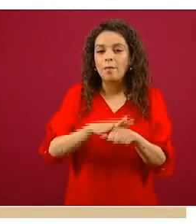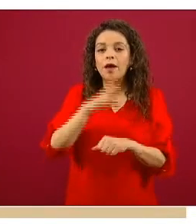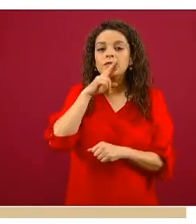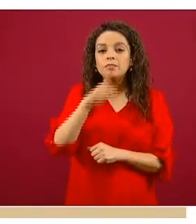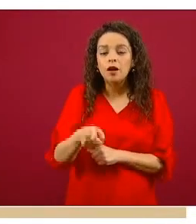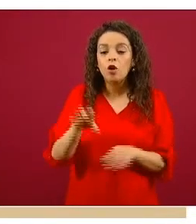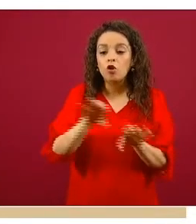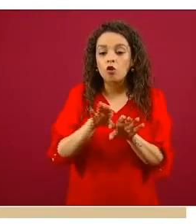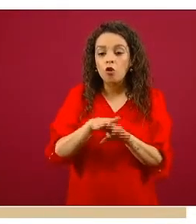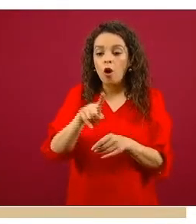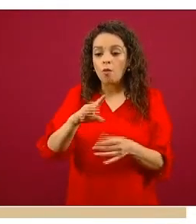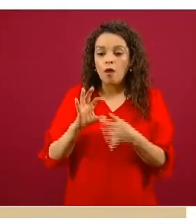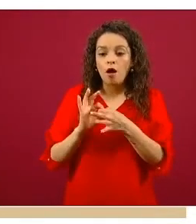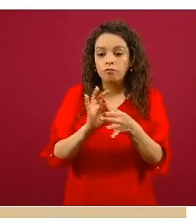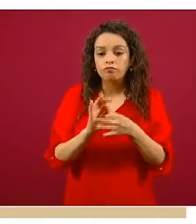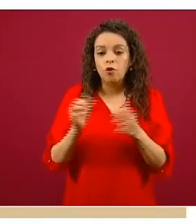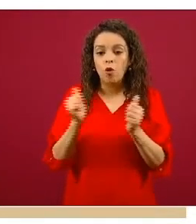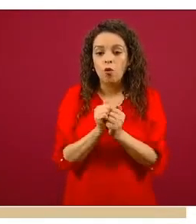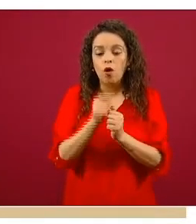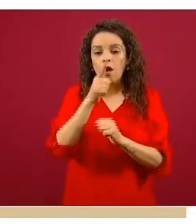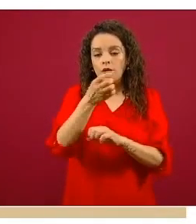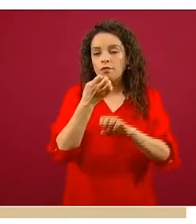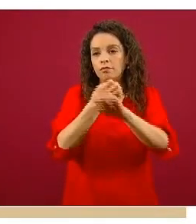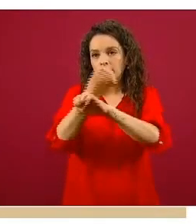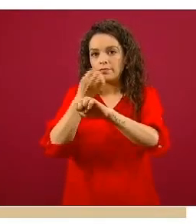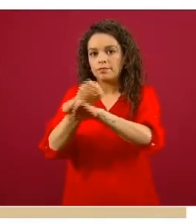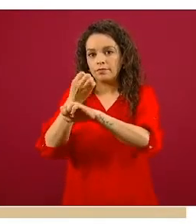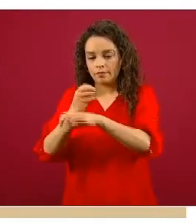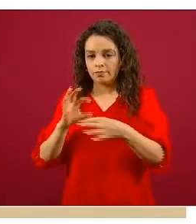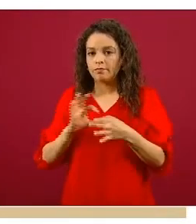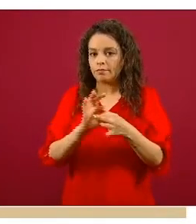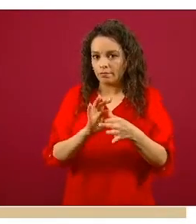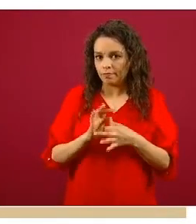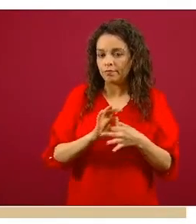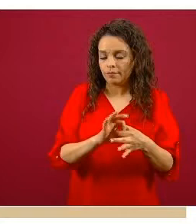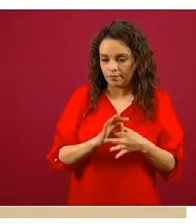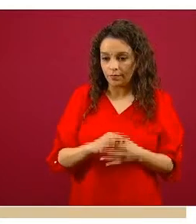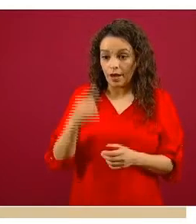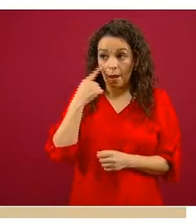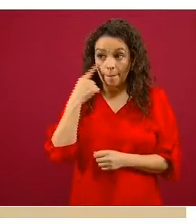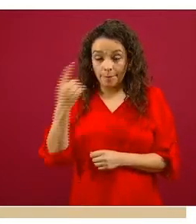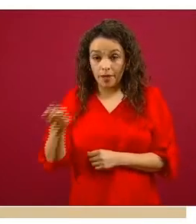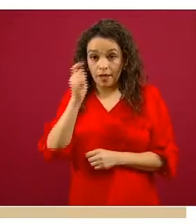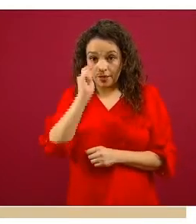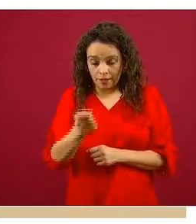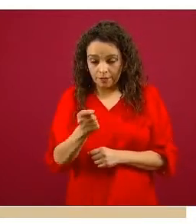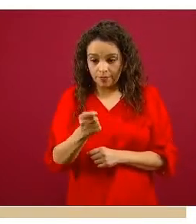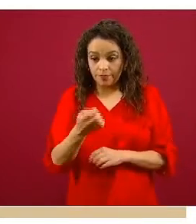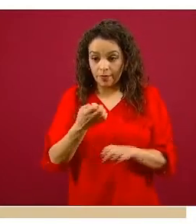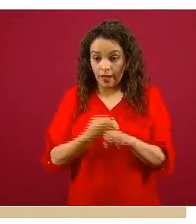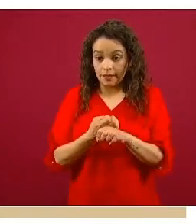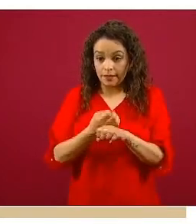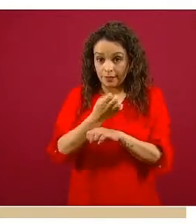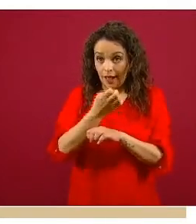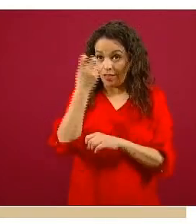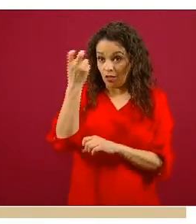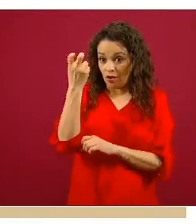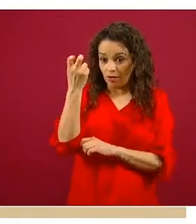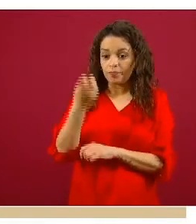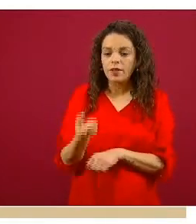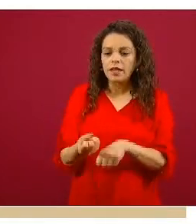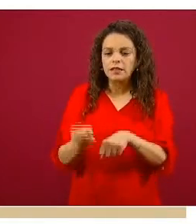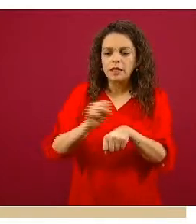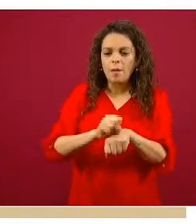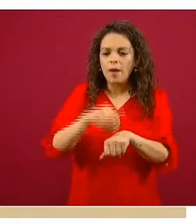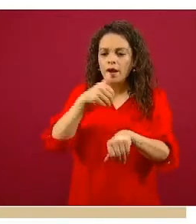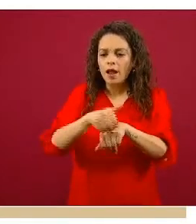las entidades federativas. Aquí vemos los números también grandes para todo el estado. Vean cómo ustedes en la semana